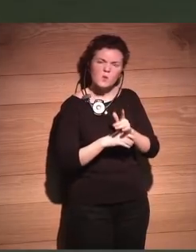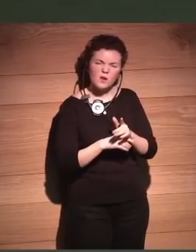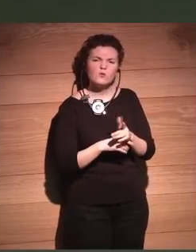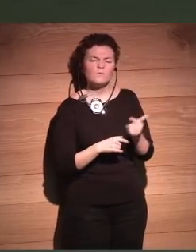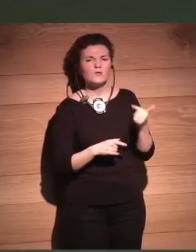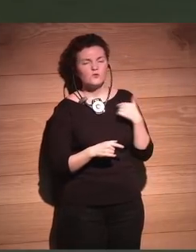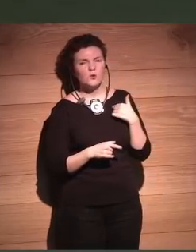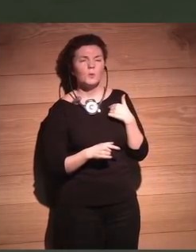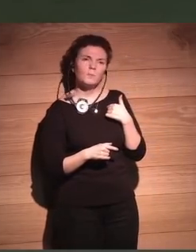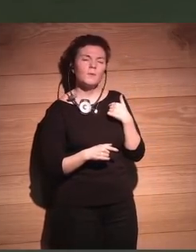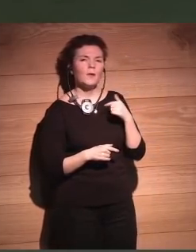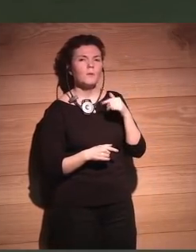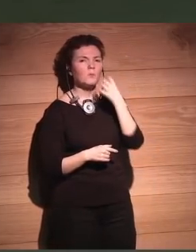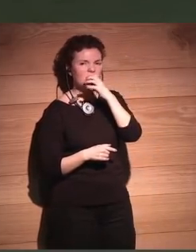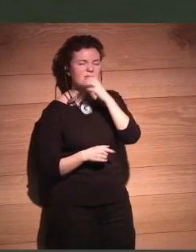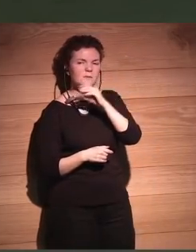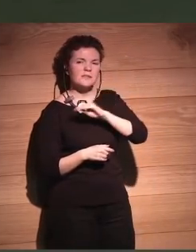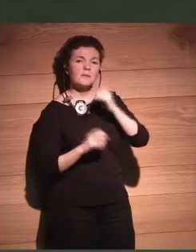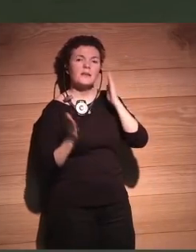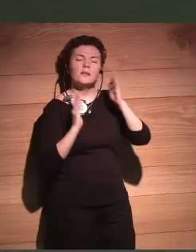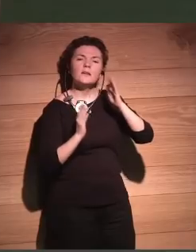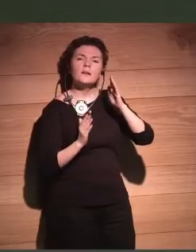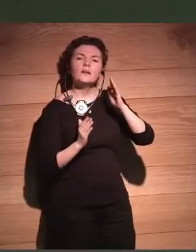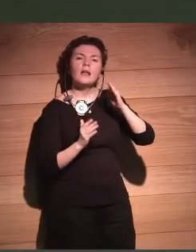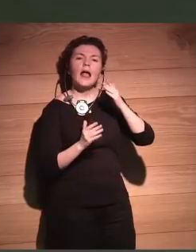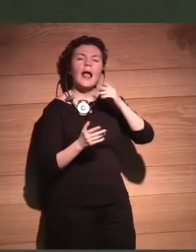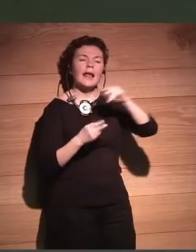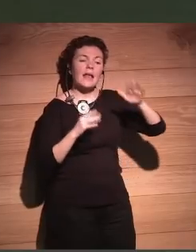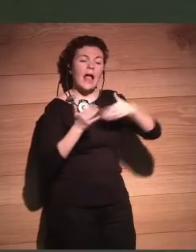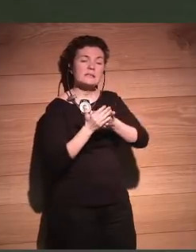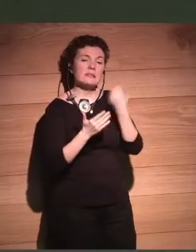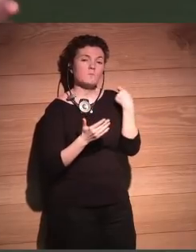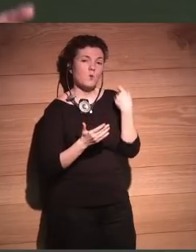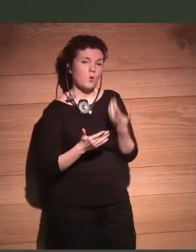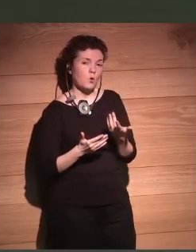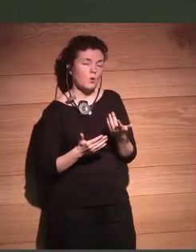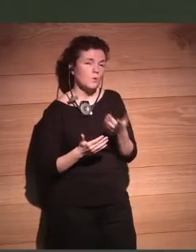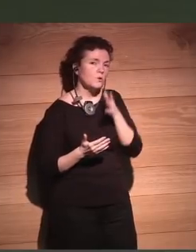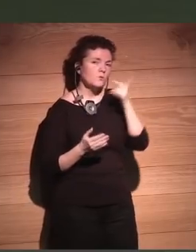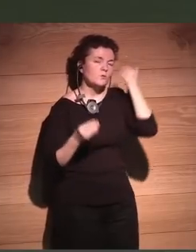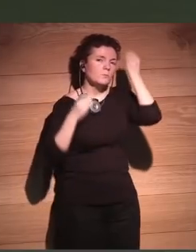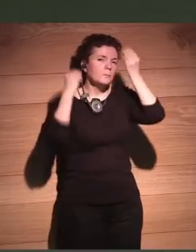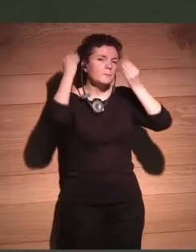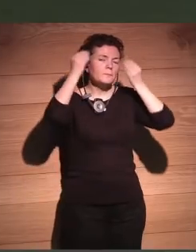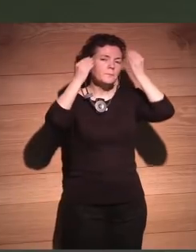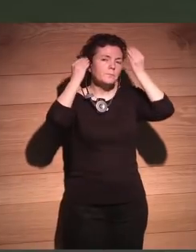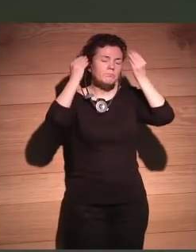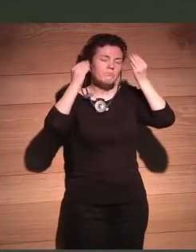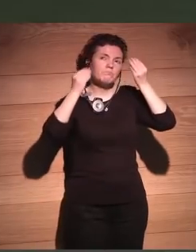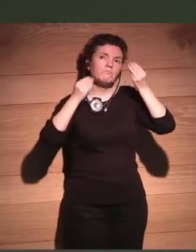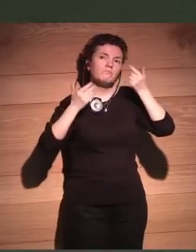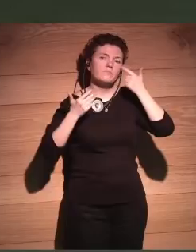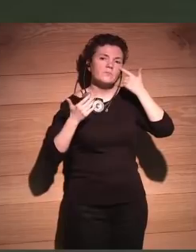resistido bastante a la terapia génica hasta hace un tiempo porque, bueno, creo que, en